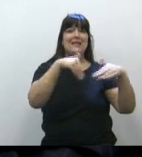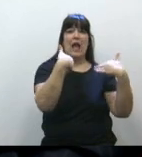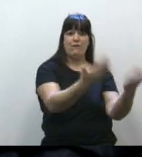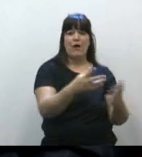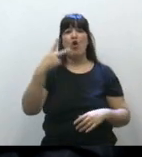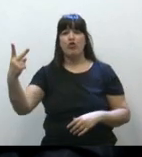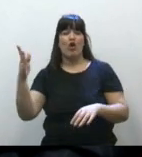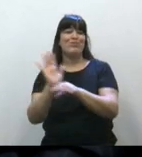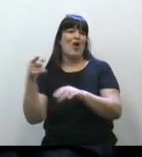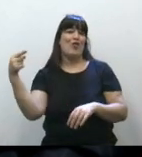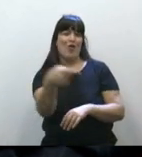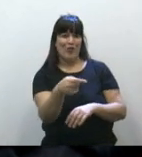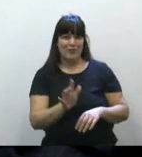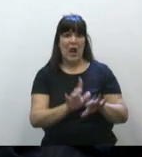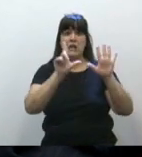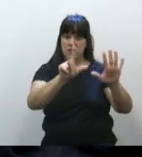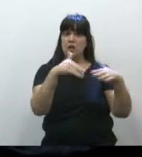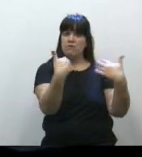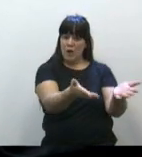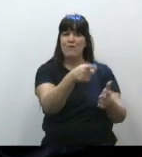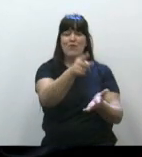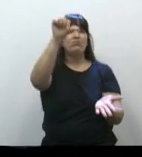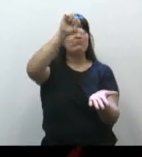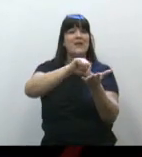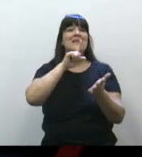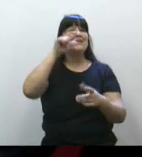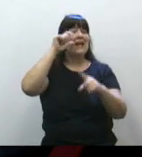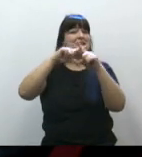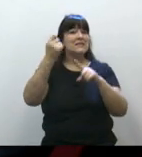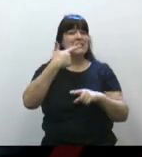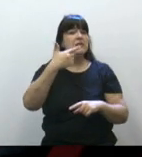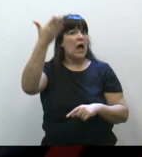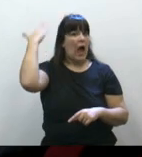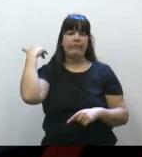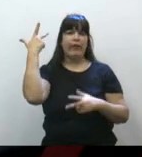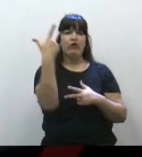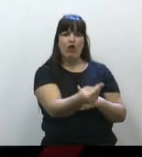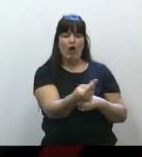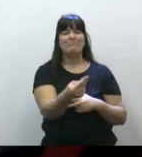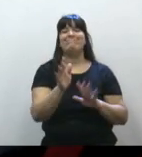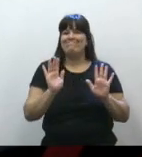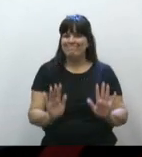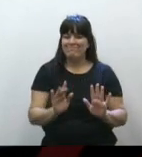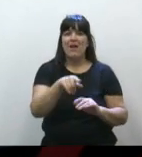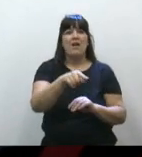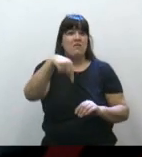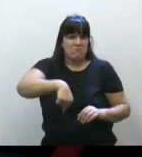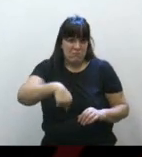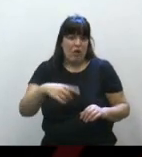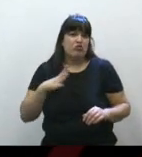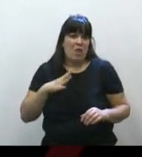que tenía derecho a interrumpir el embarazo en el estado de texas que se lo negaba es como algunas provincias que ni siquiera hoy todavía